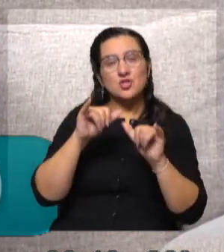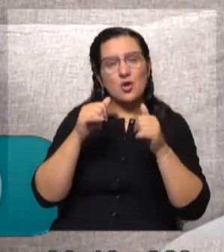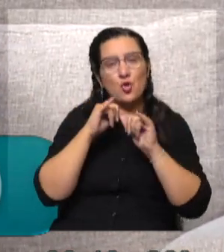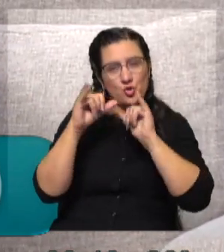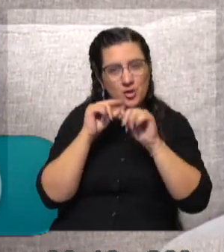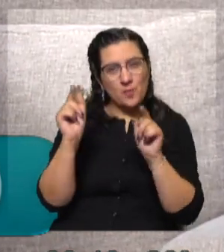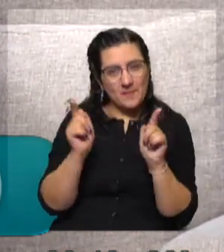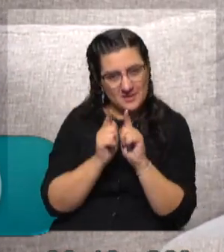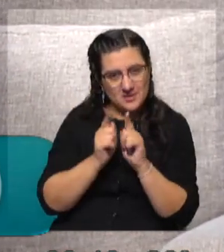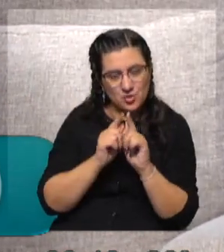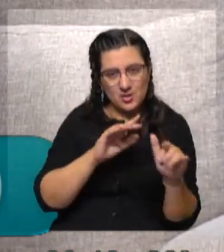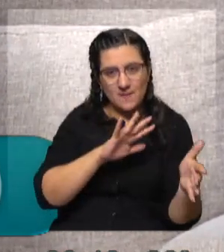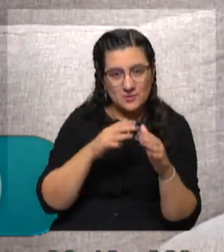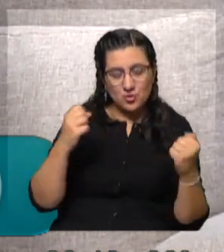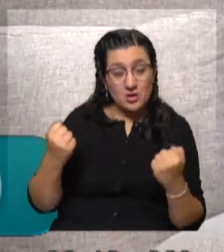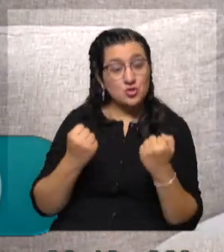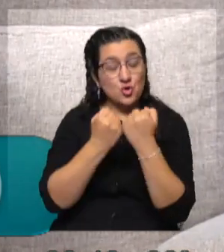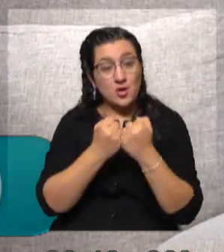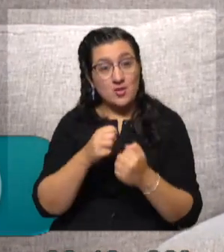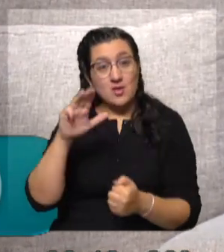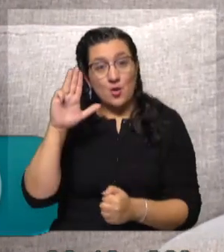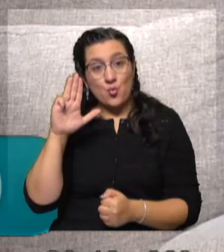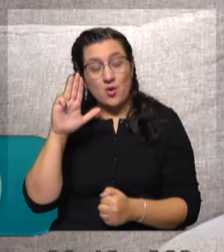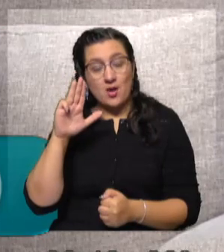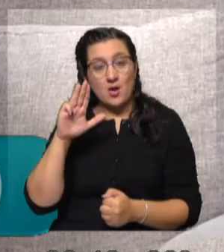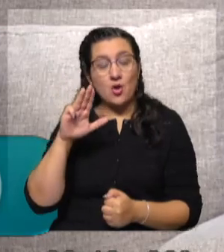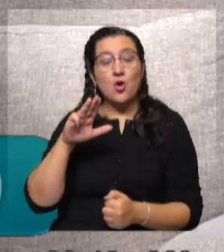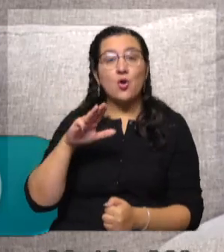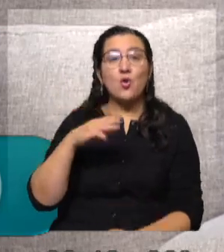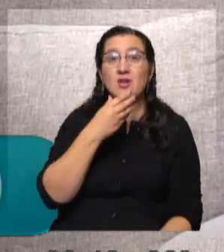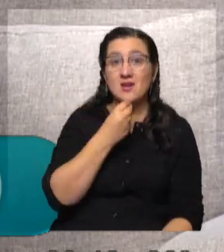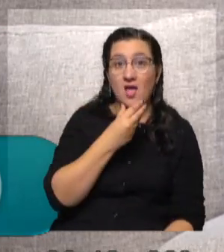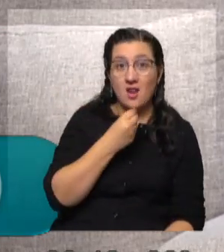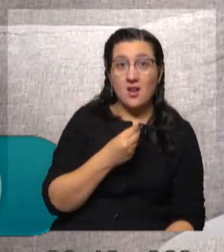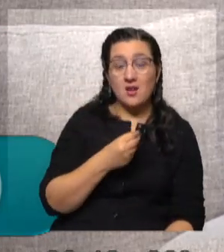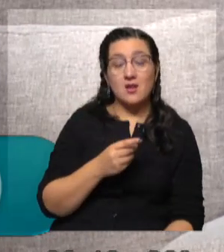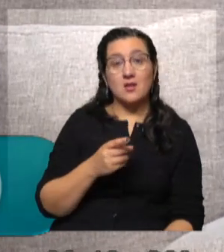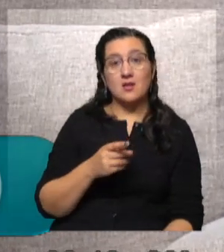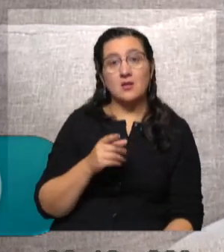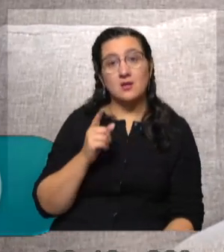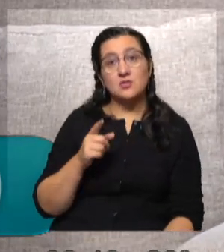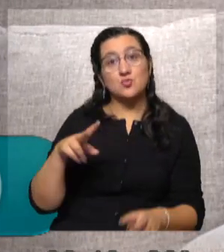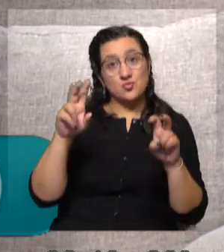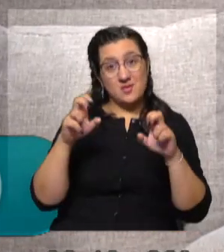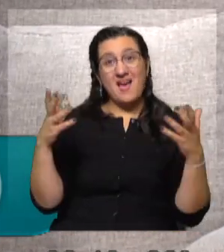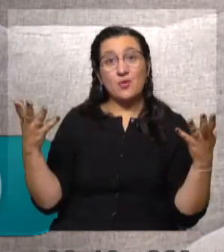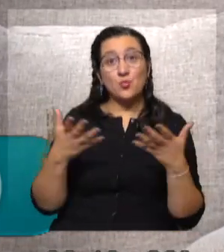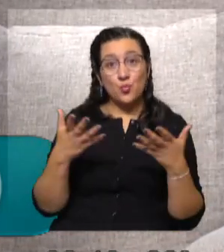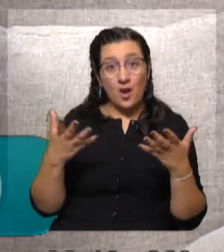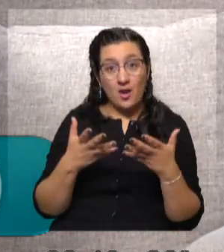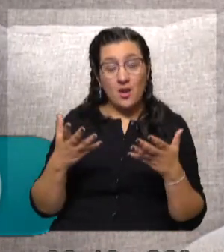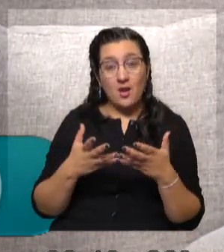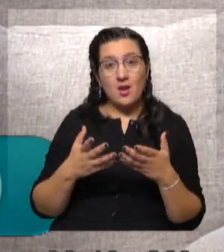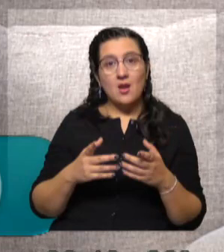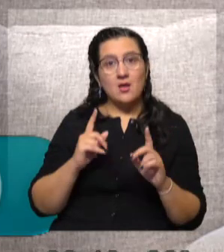de de lo que había significado el choque de Lula con Israel es un tema absolutamente este actual Y además que